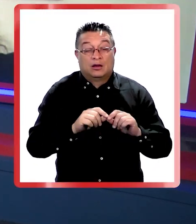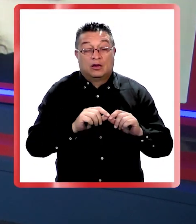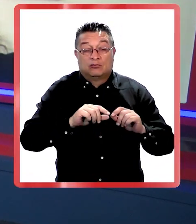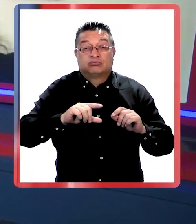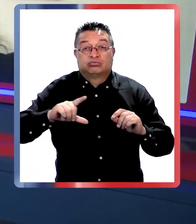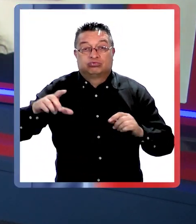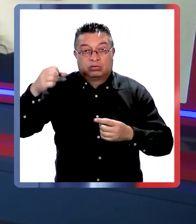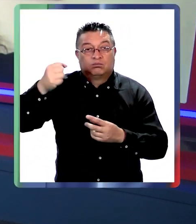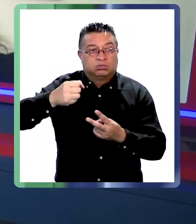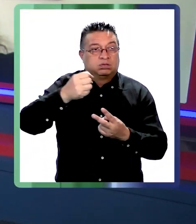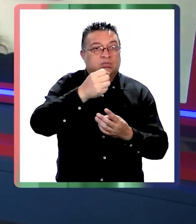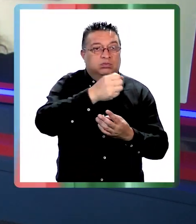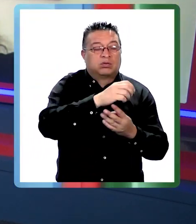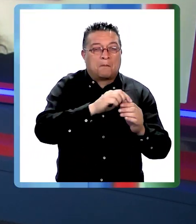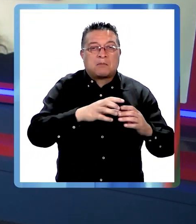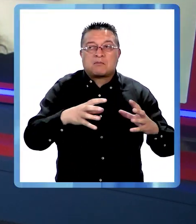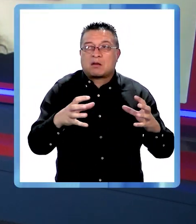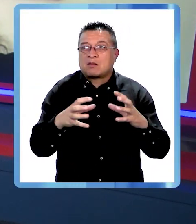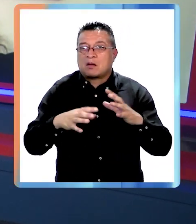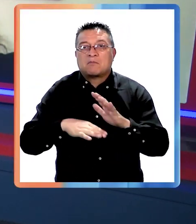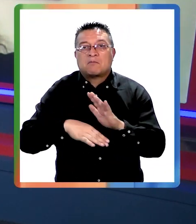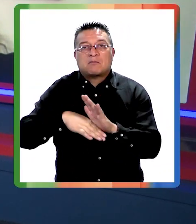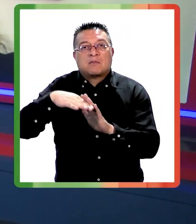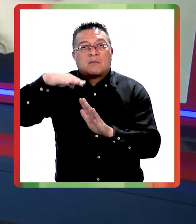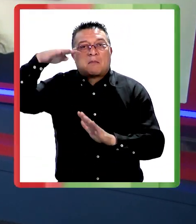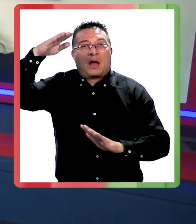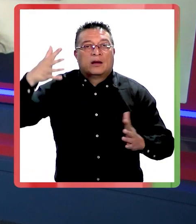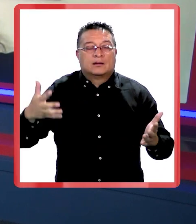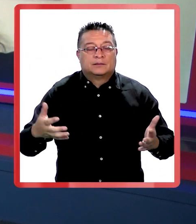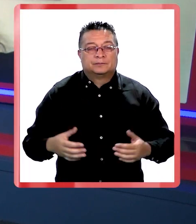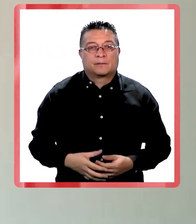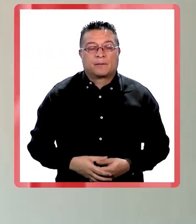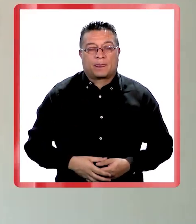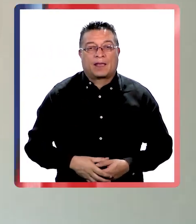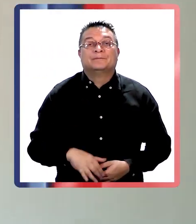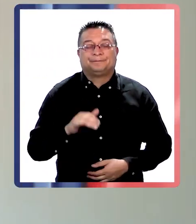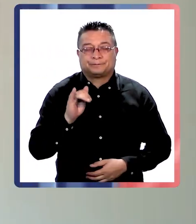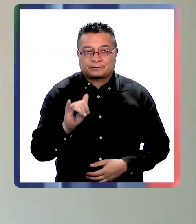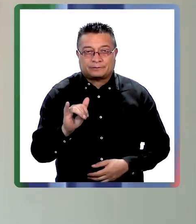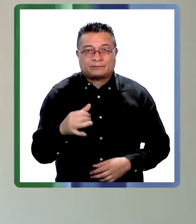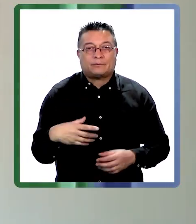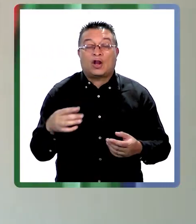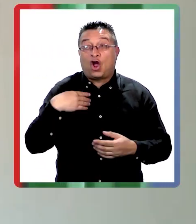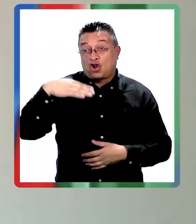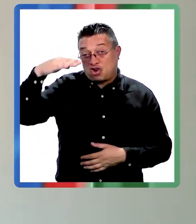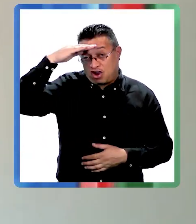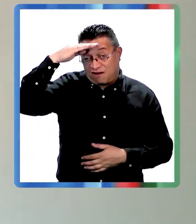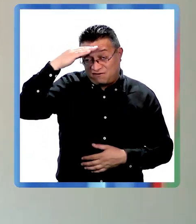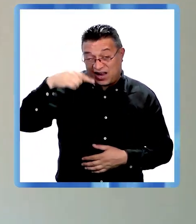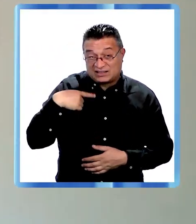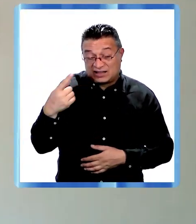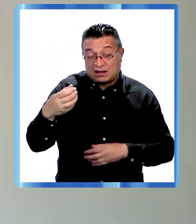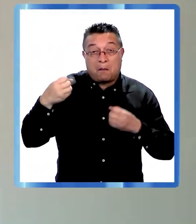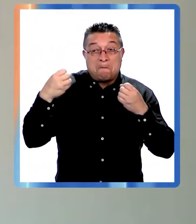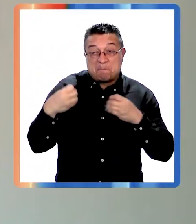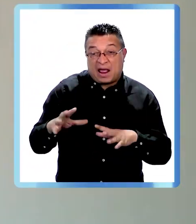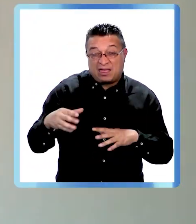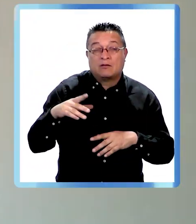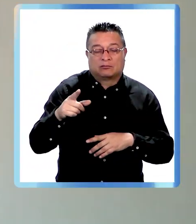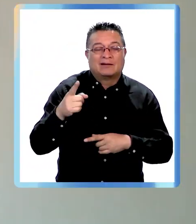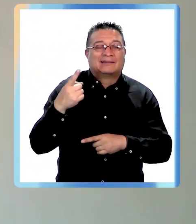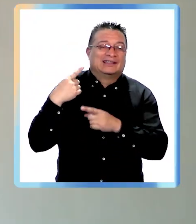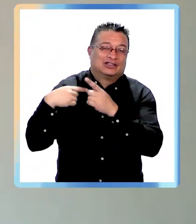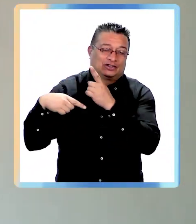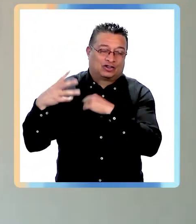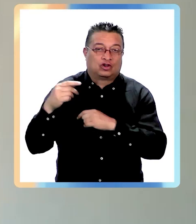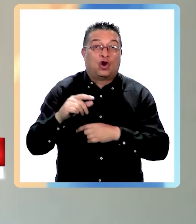de criminalidad persisten y se intensifican. La pérdida de confianza es un fenómeno histórico, ¿no es cierto? Y